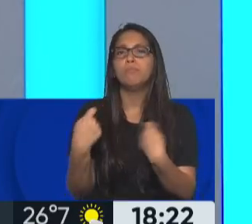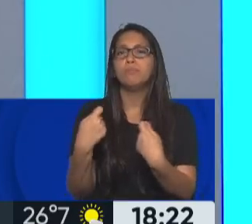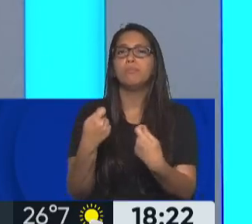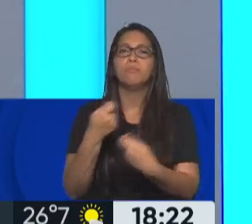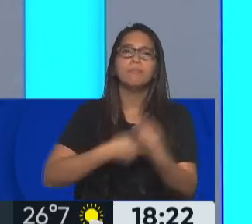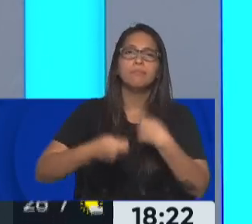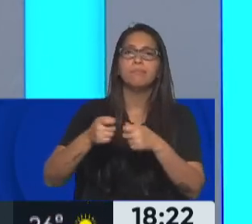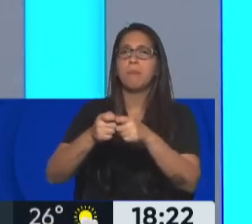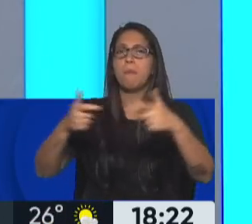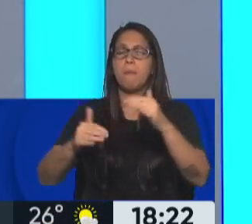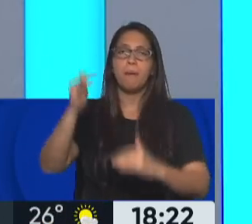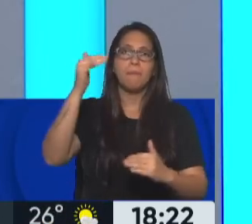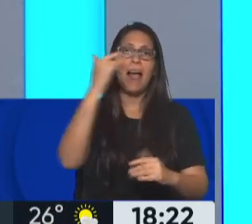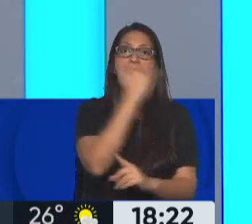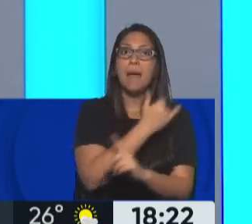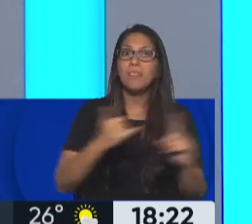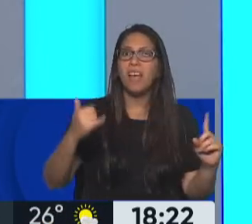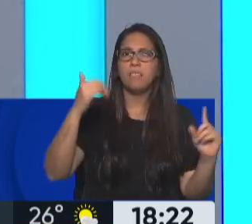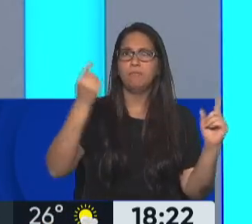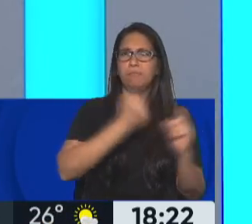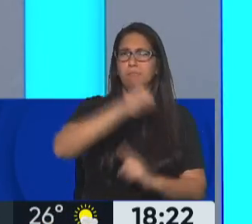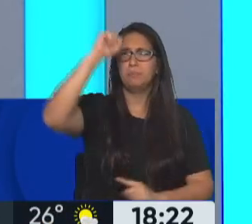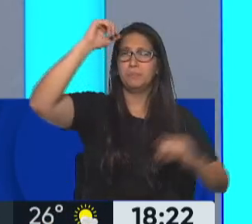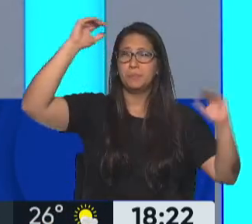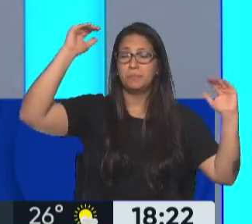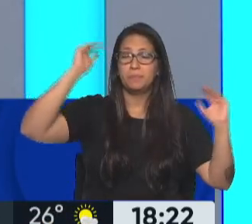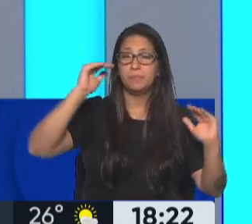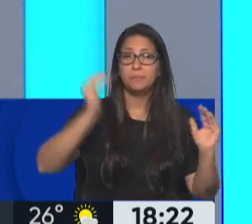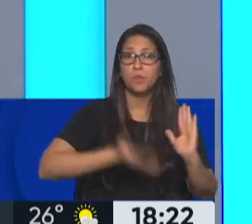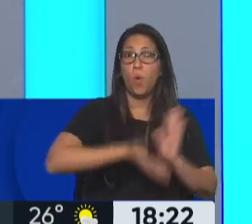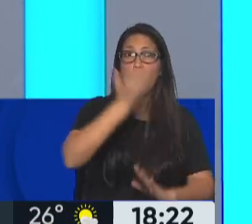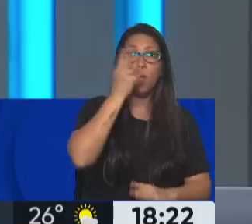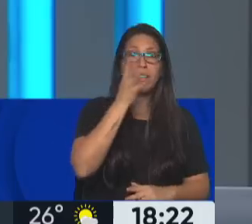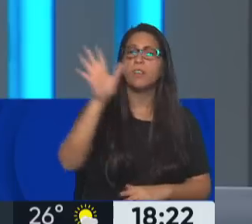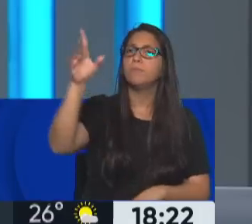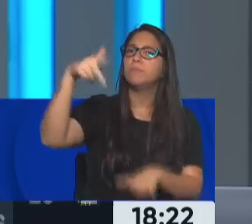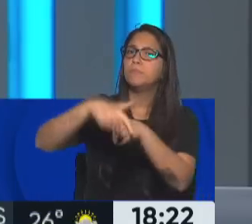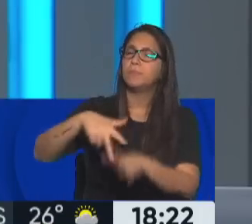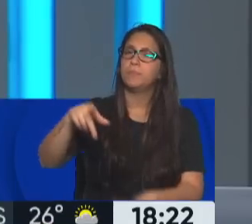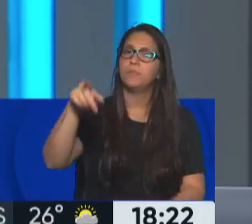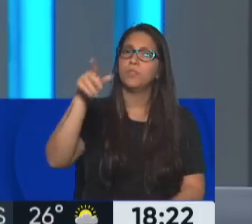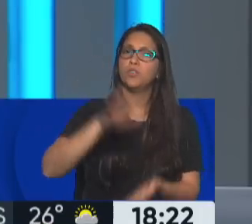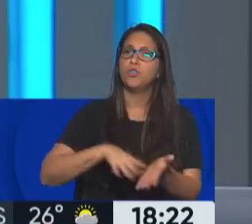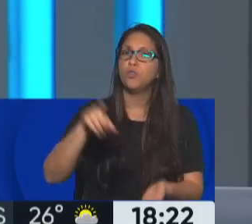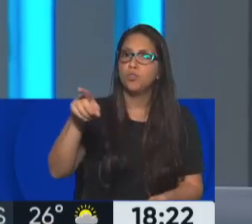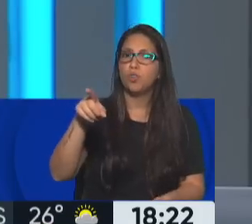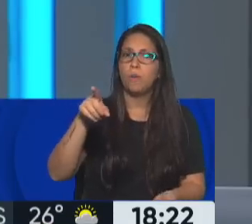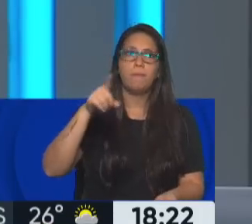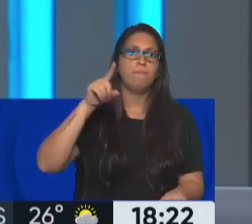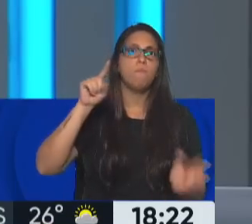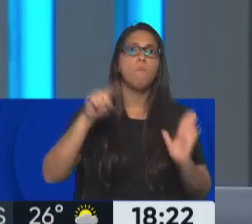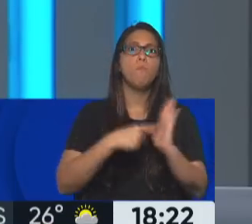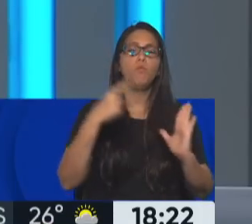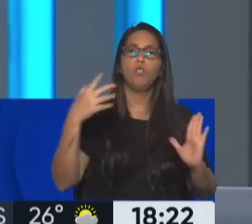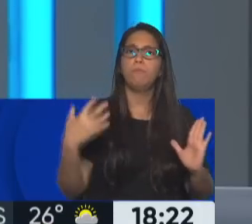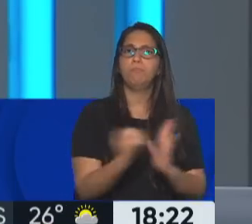final. En el medio a la gente le aumentaron muchísimo los precios y le molestó. Martín, en ese sentido, si tuvieras que decir qué fue lo que definió, ¿no? Porque se hablaba